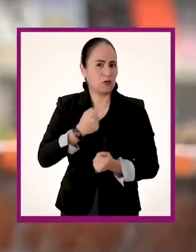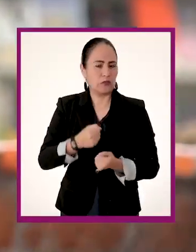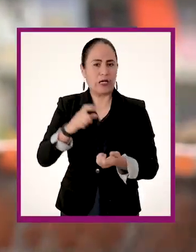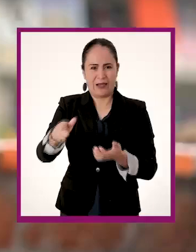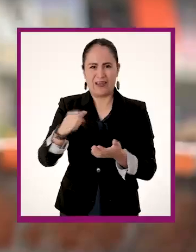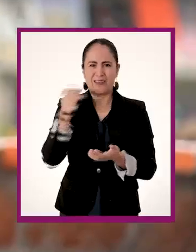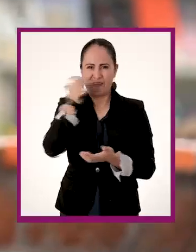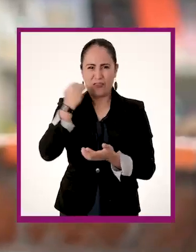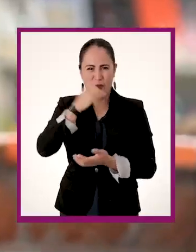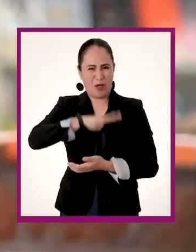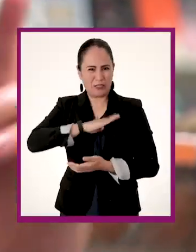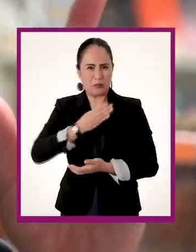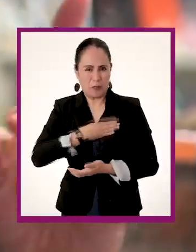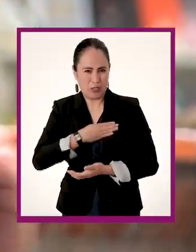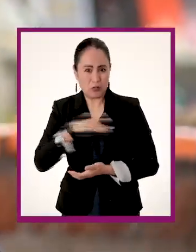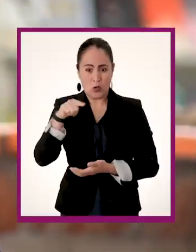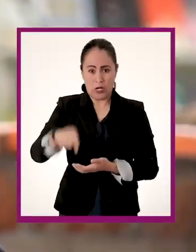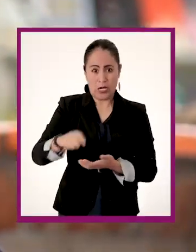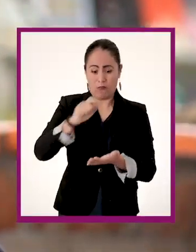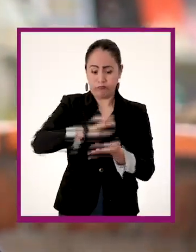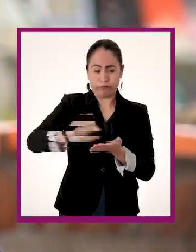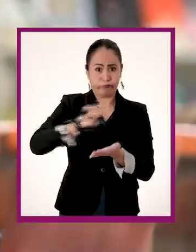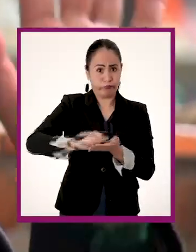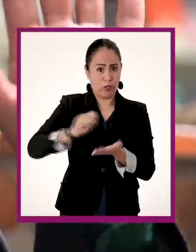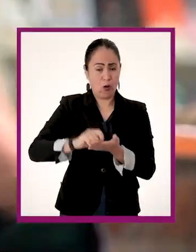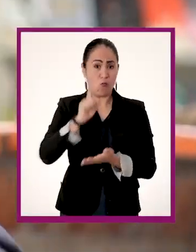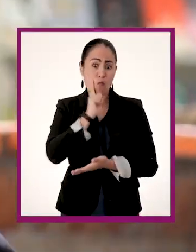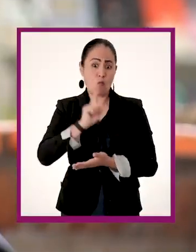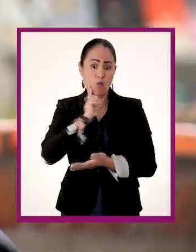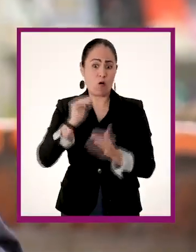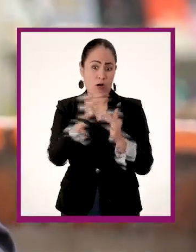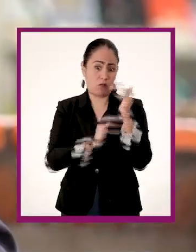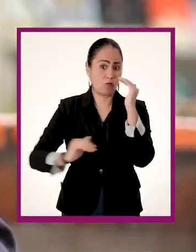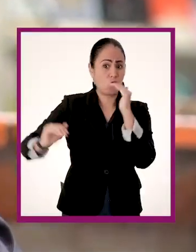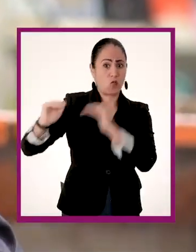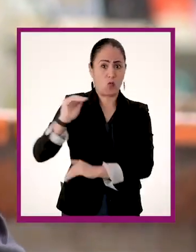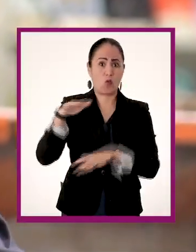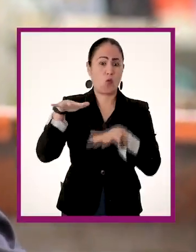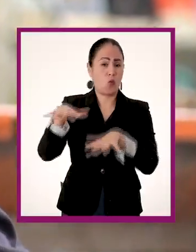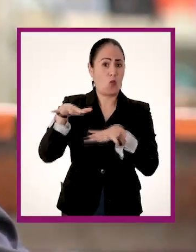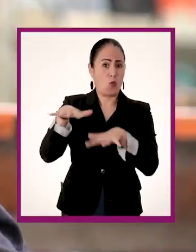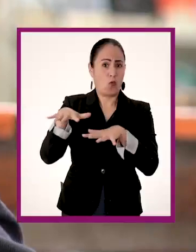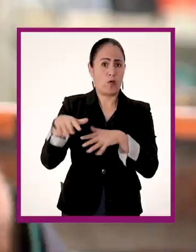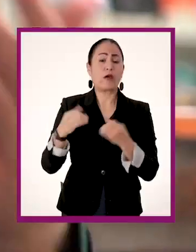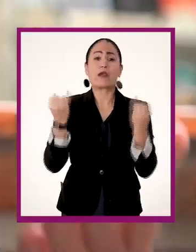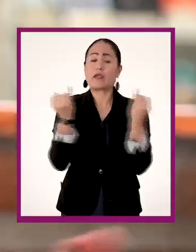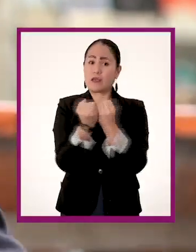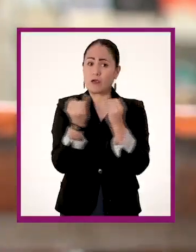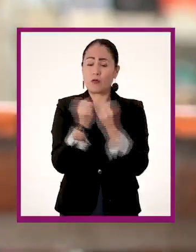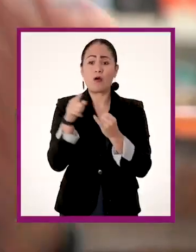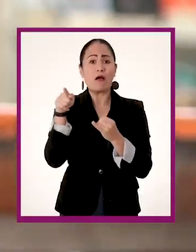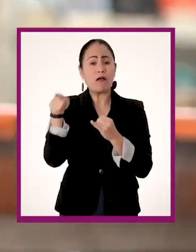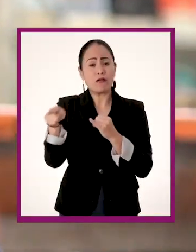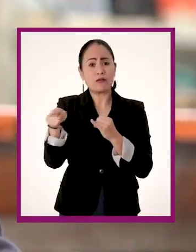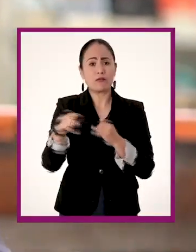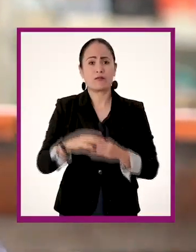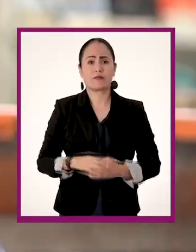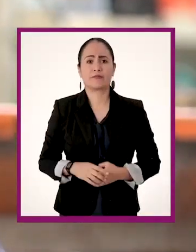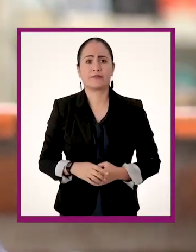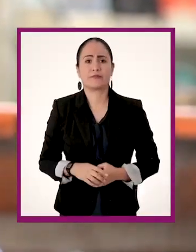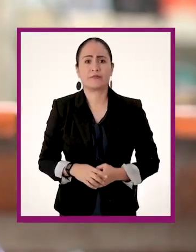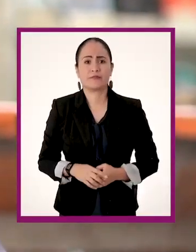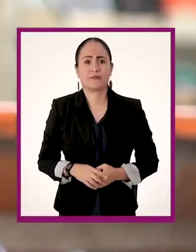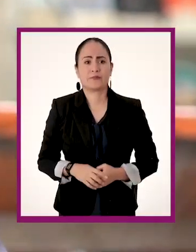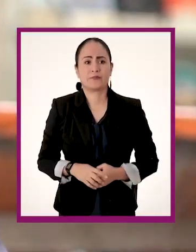la literatura en español, no solamente de México, para mí en español, tenía una enorme conexión con